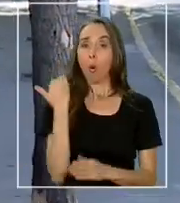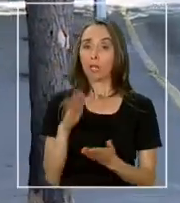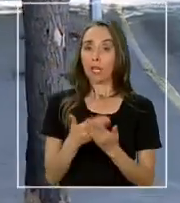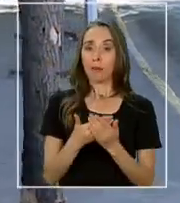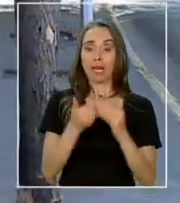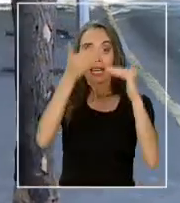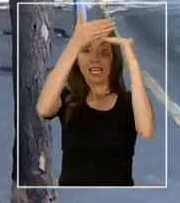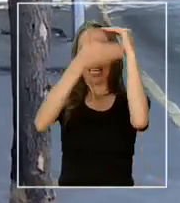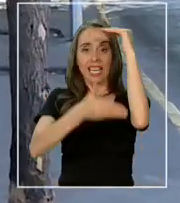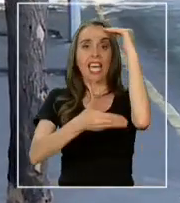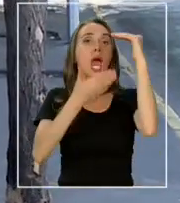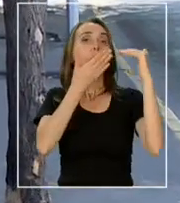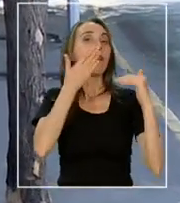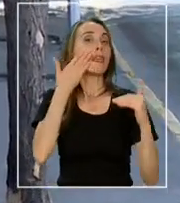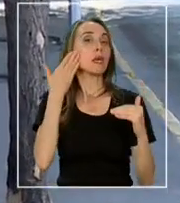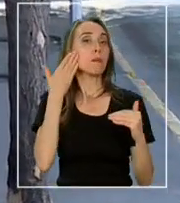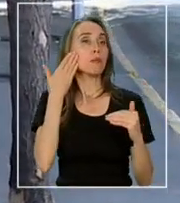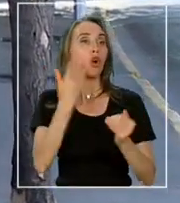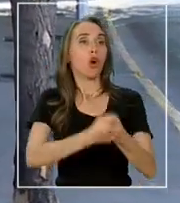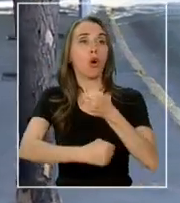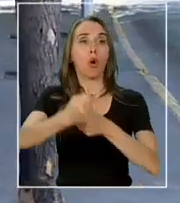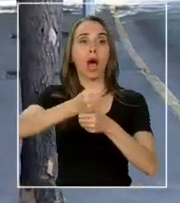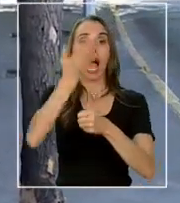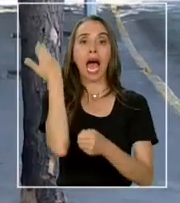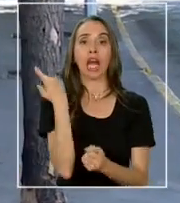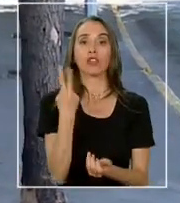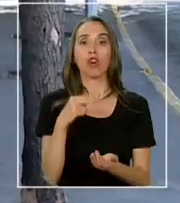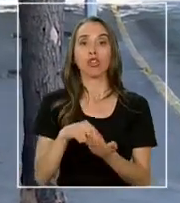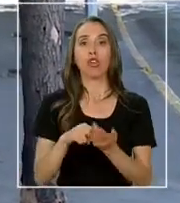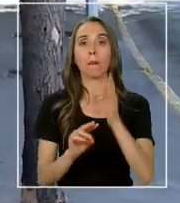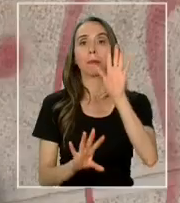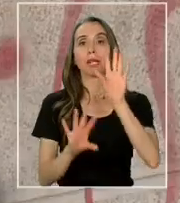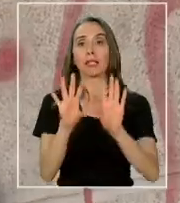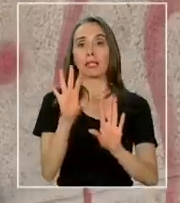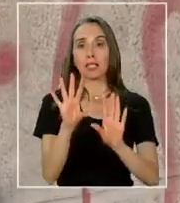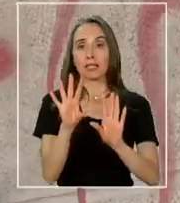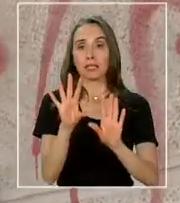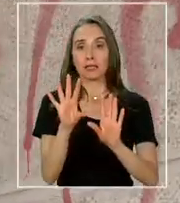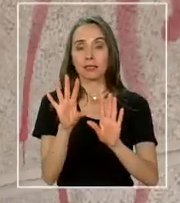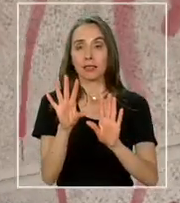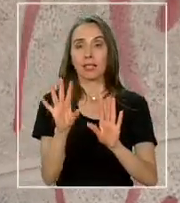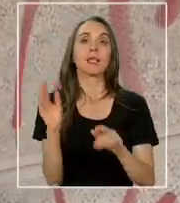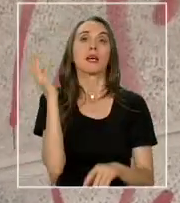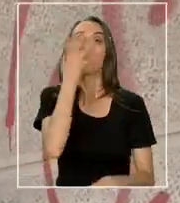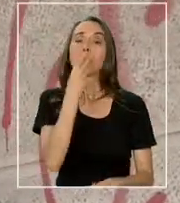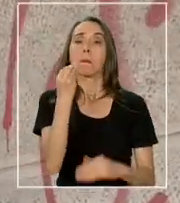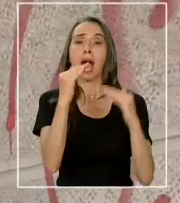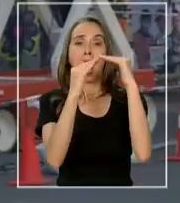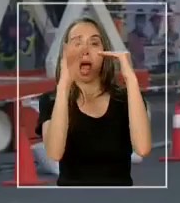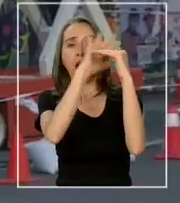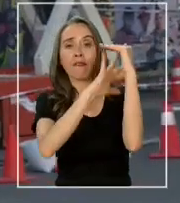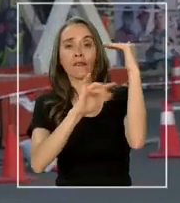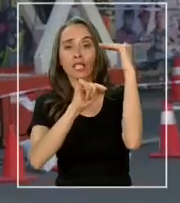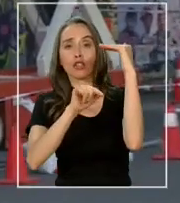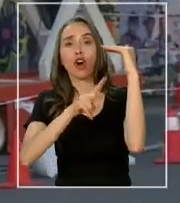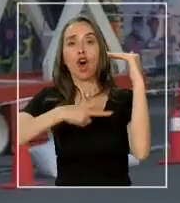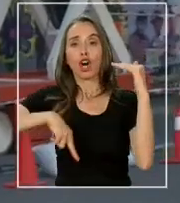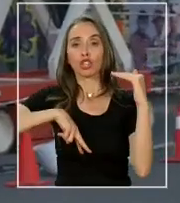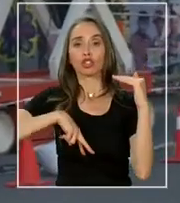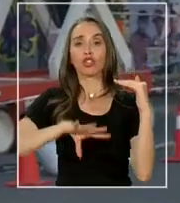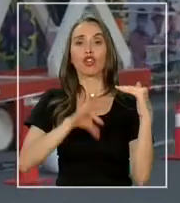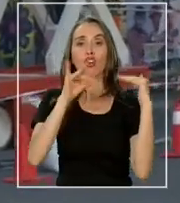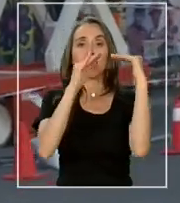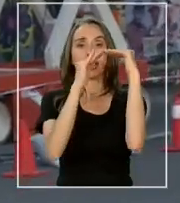la fachada limpia fue el año 2015. Es maravilloso nosotros ser uno de